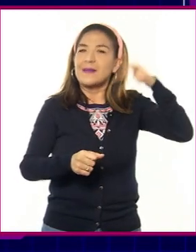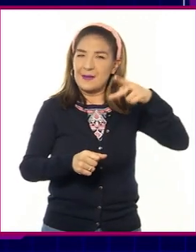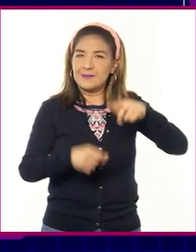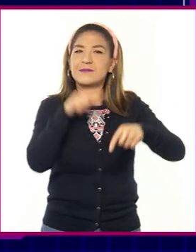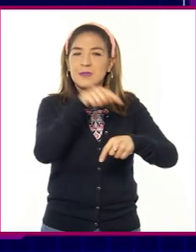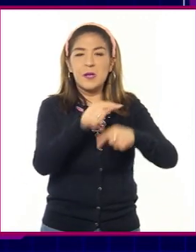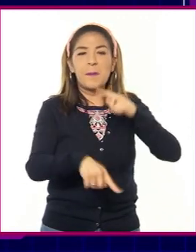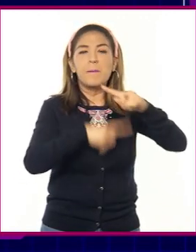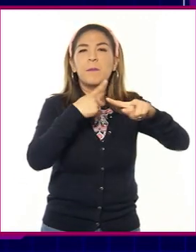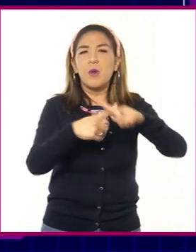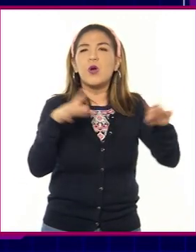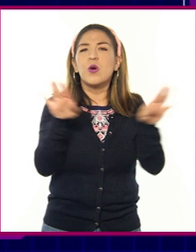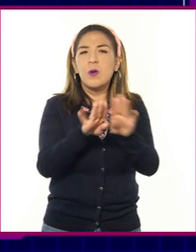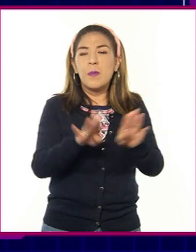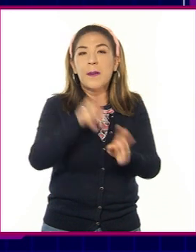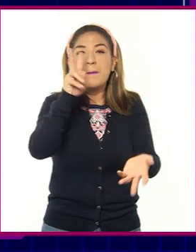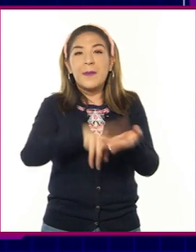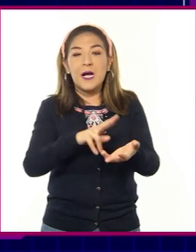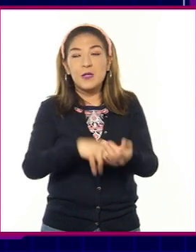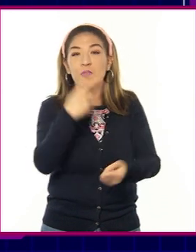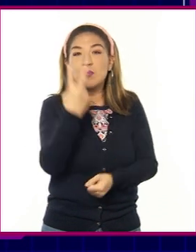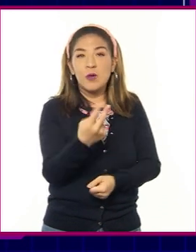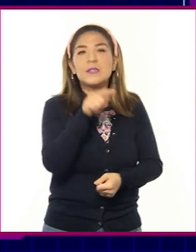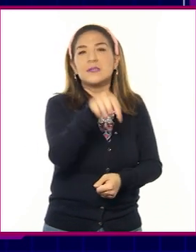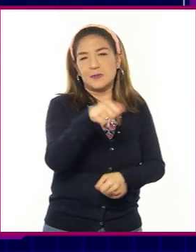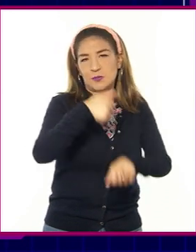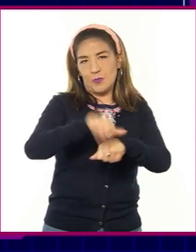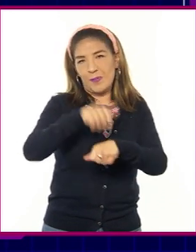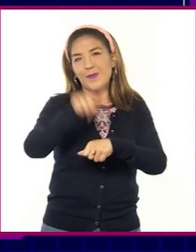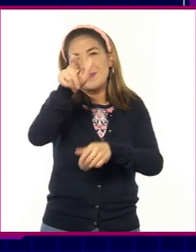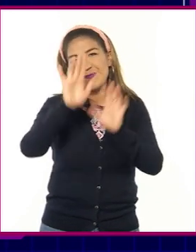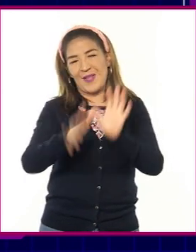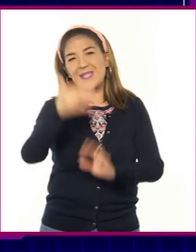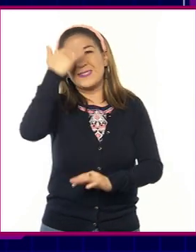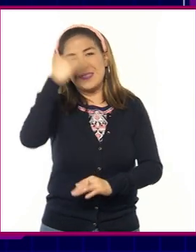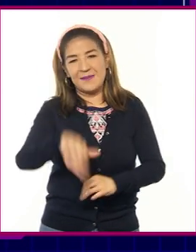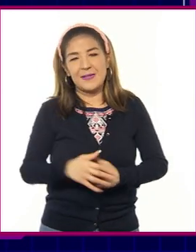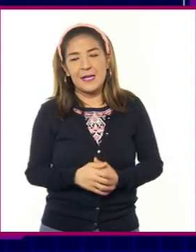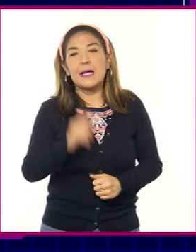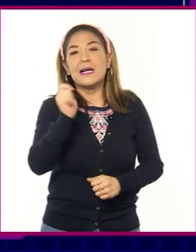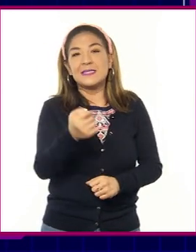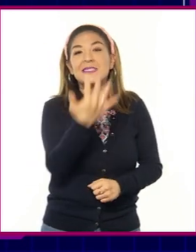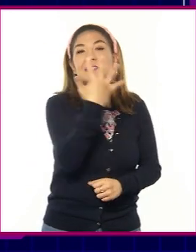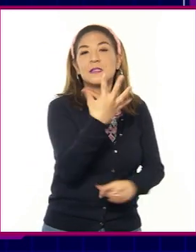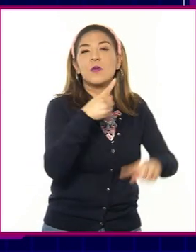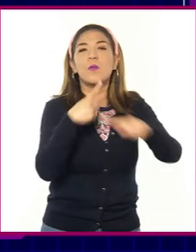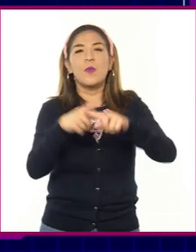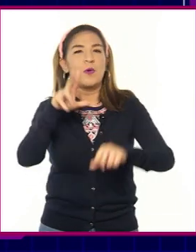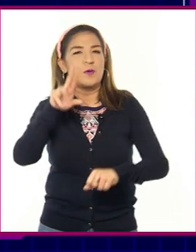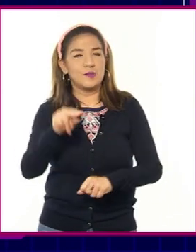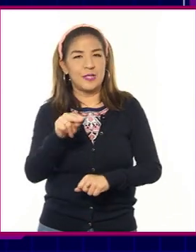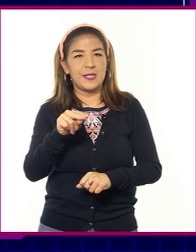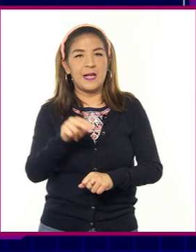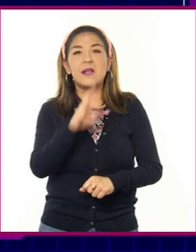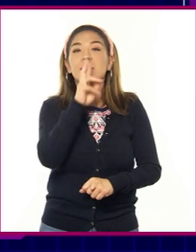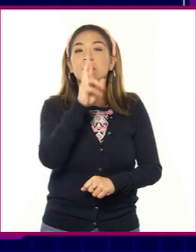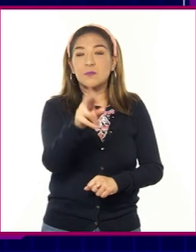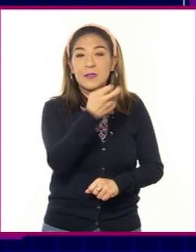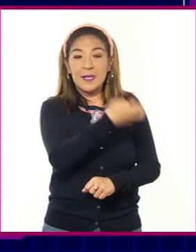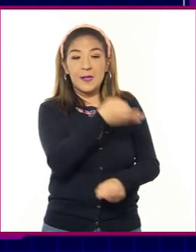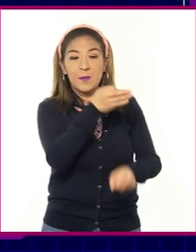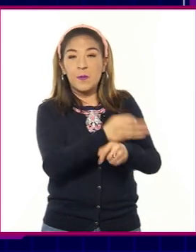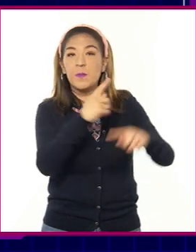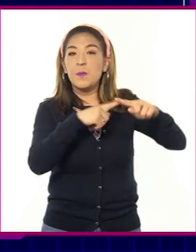obtiene multiplicando dos valores correspondientes conocidos, en este caso, 5 por 80. El resultado de